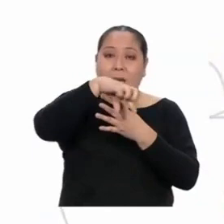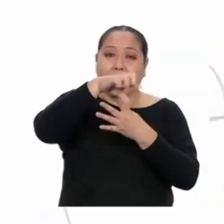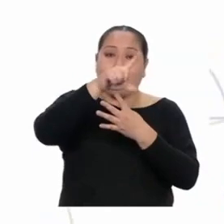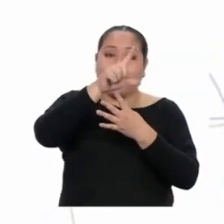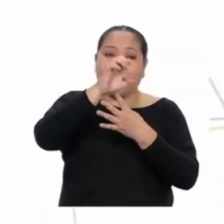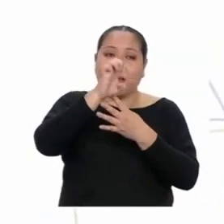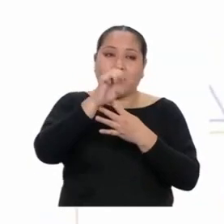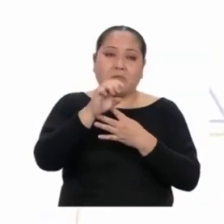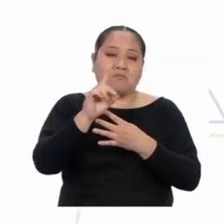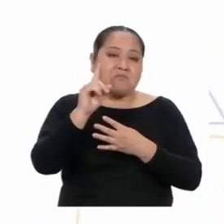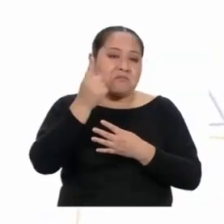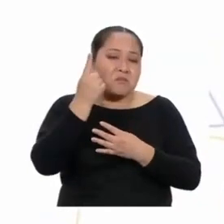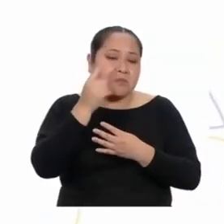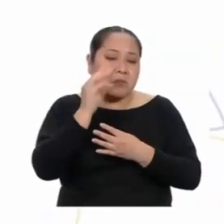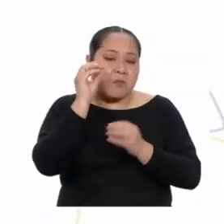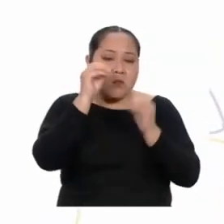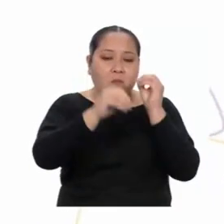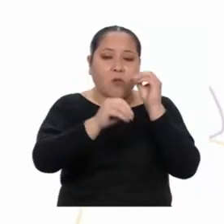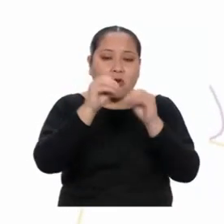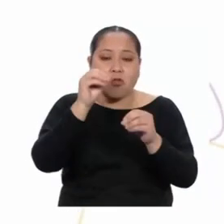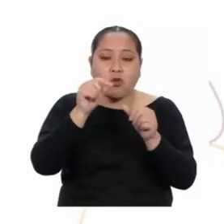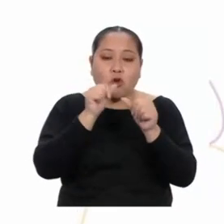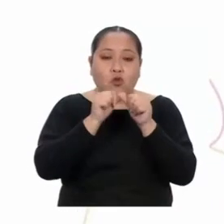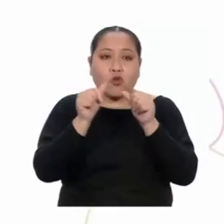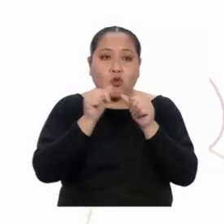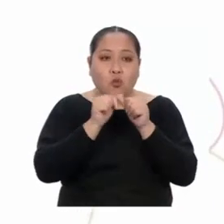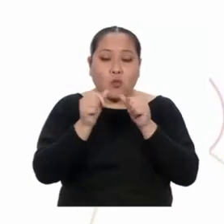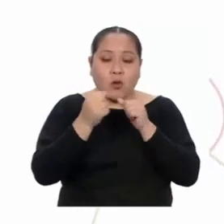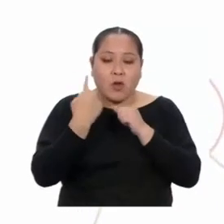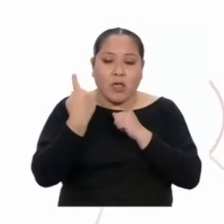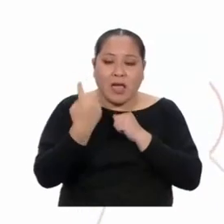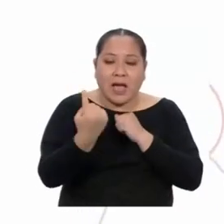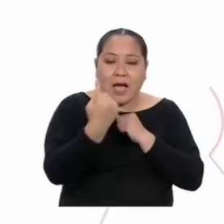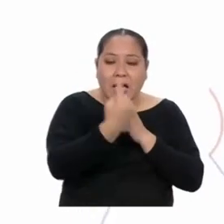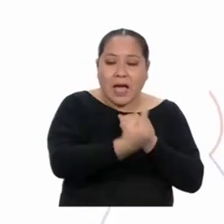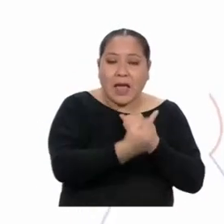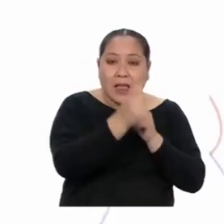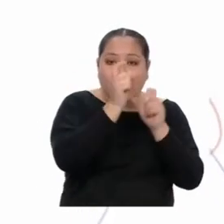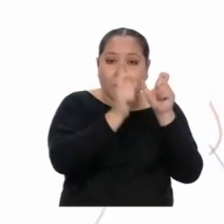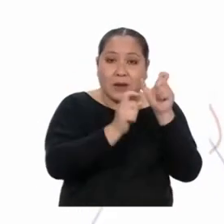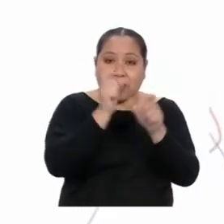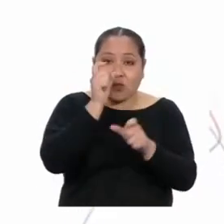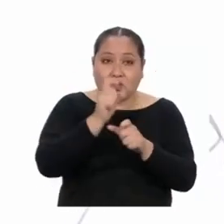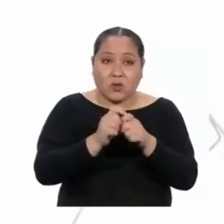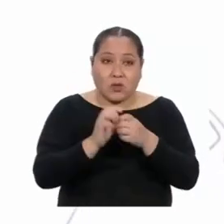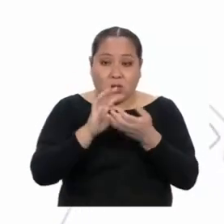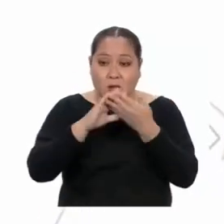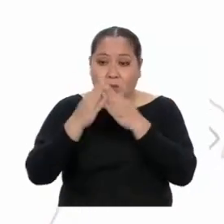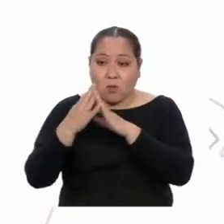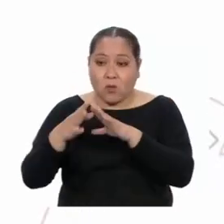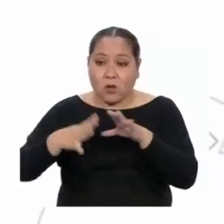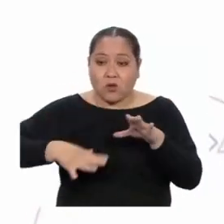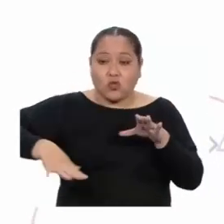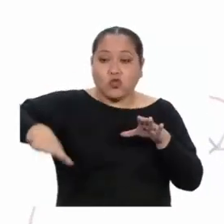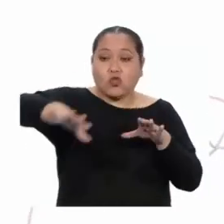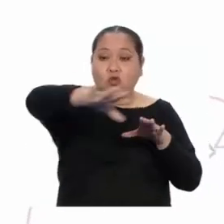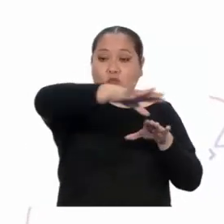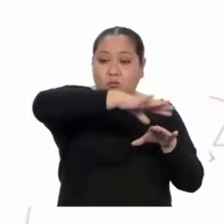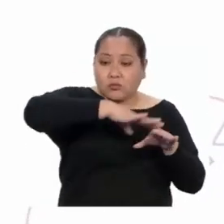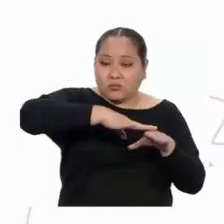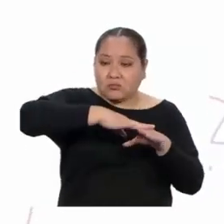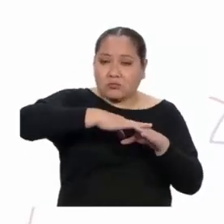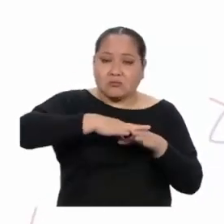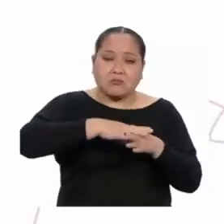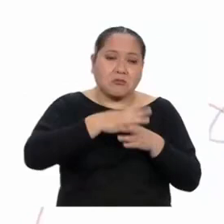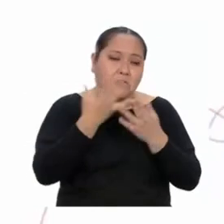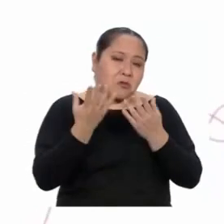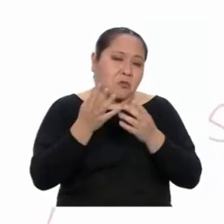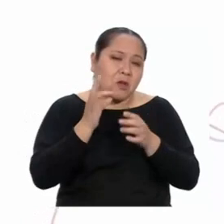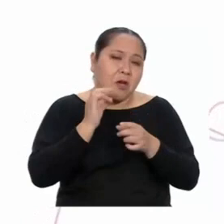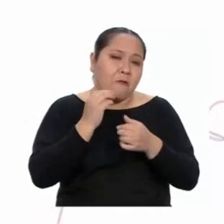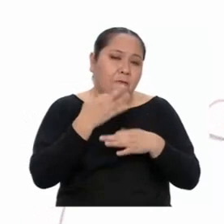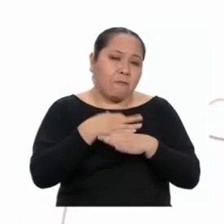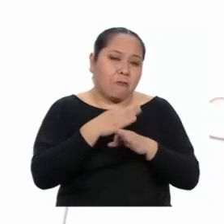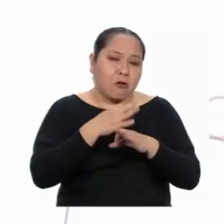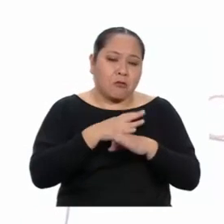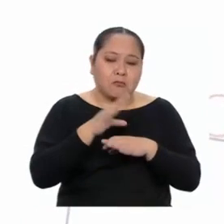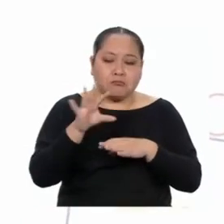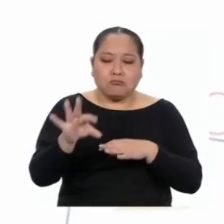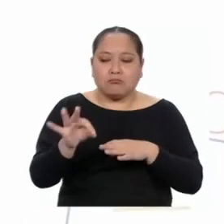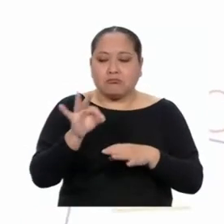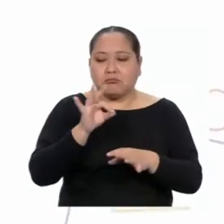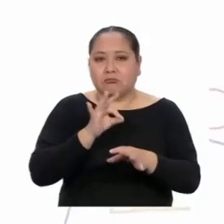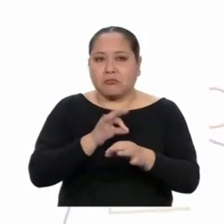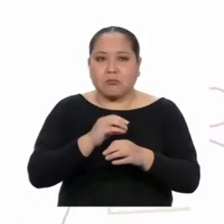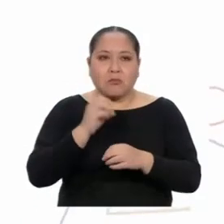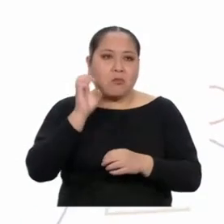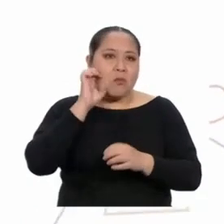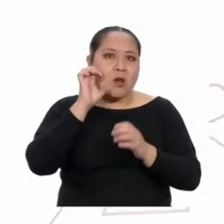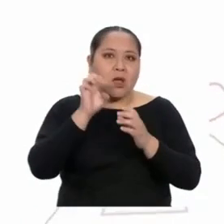hacemos es asignar un número a cada individuo de la población. Y luego, a través de algún medio mecánico, como